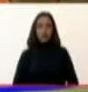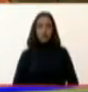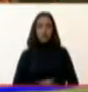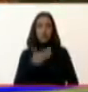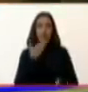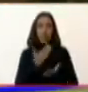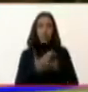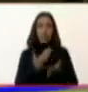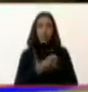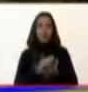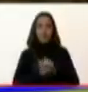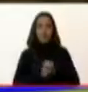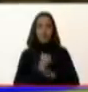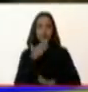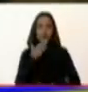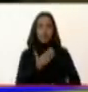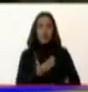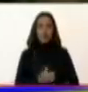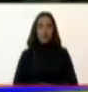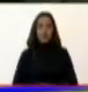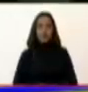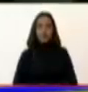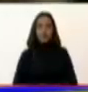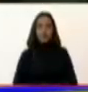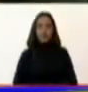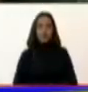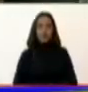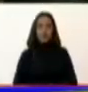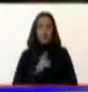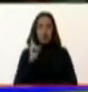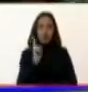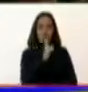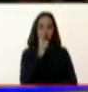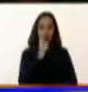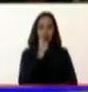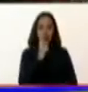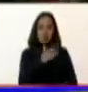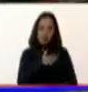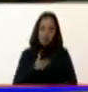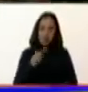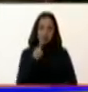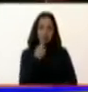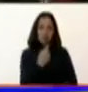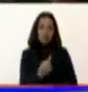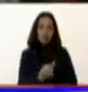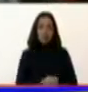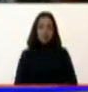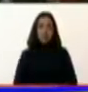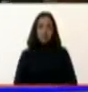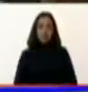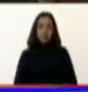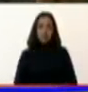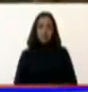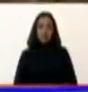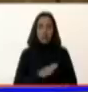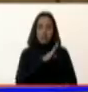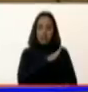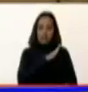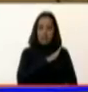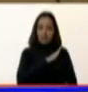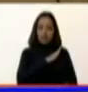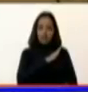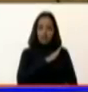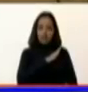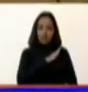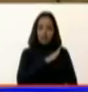Gracias, camarada, gracias. Bueno, lo primero que tenemos que decir es que teníamos el mandato del Foro de Sao